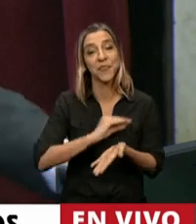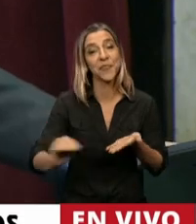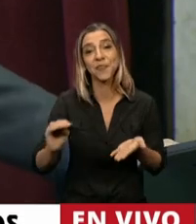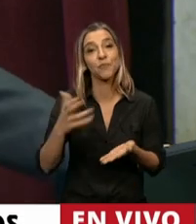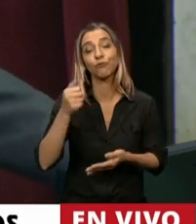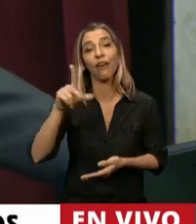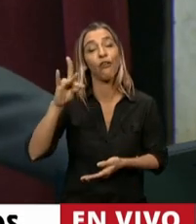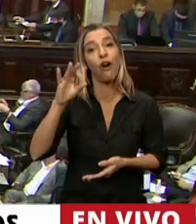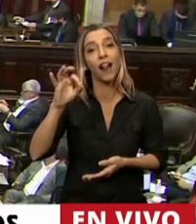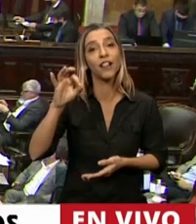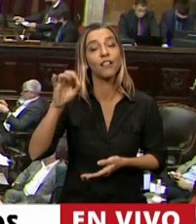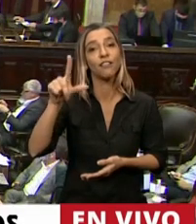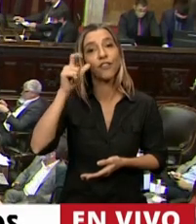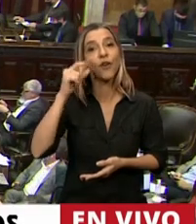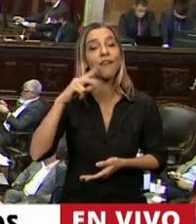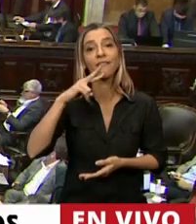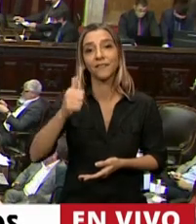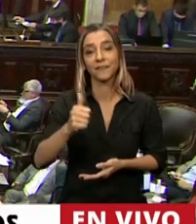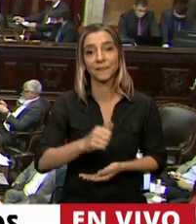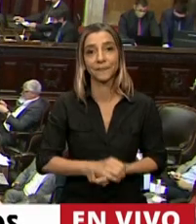Diputado Aldo Leiva.